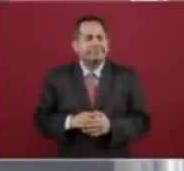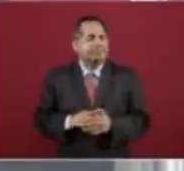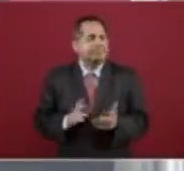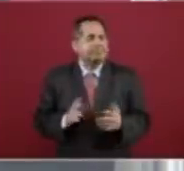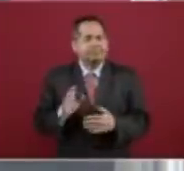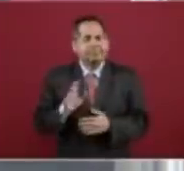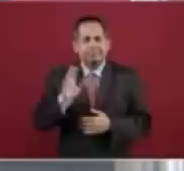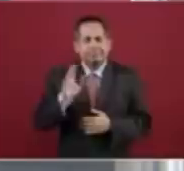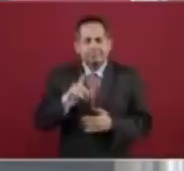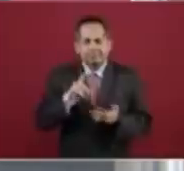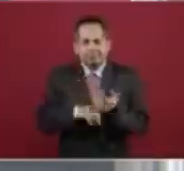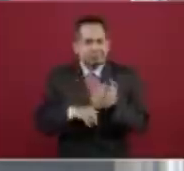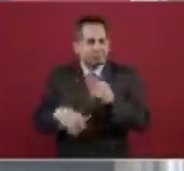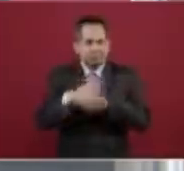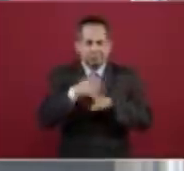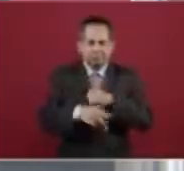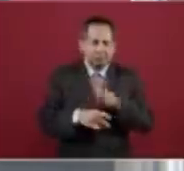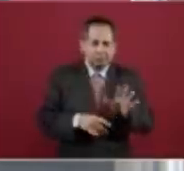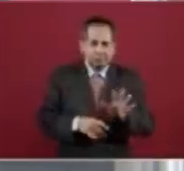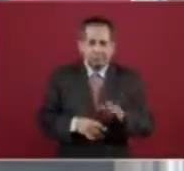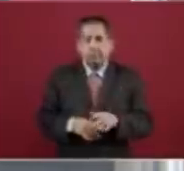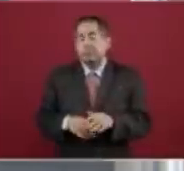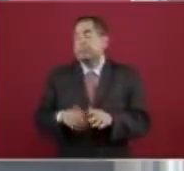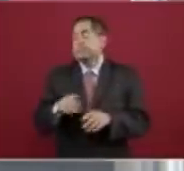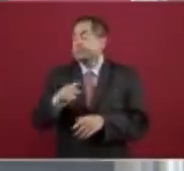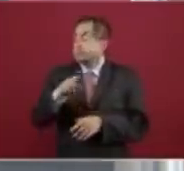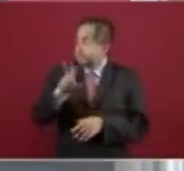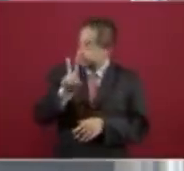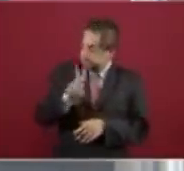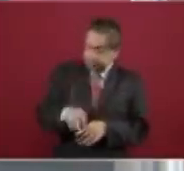un lugar realmente peligroso, y sí, estaba un poquito